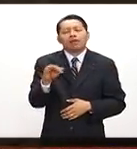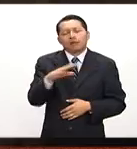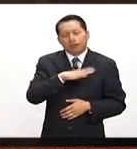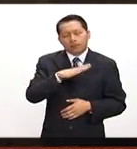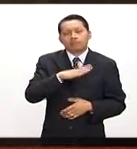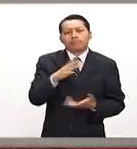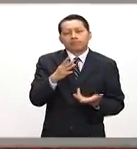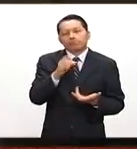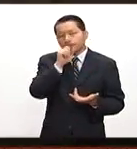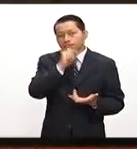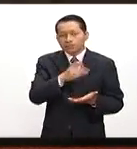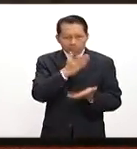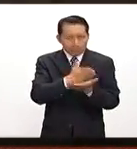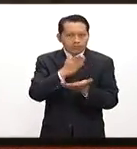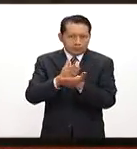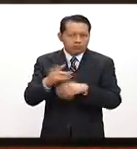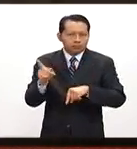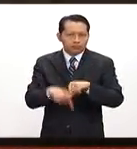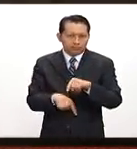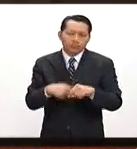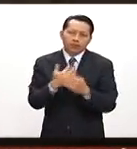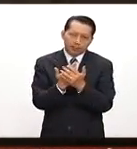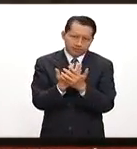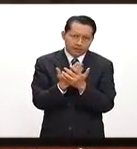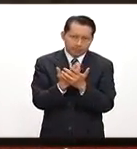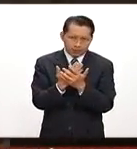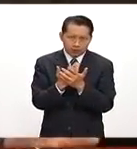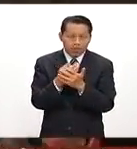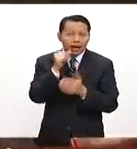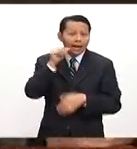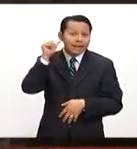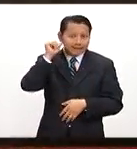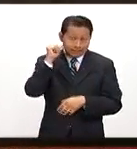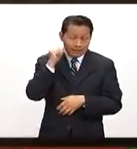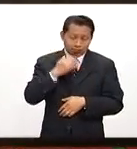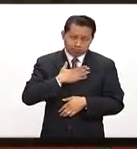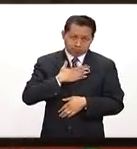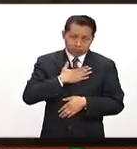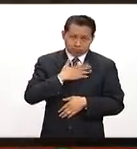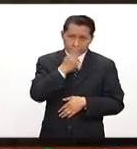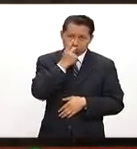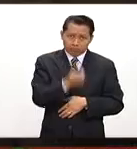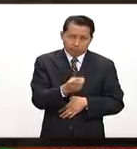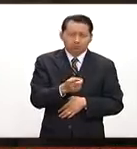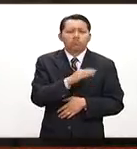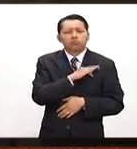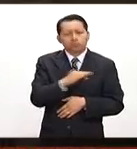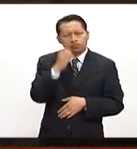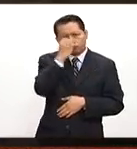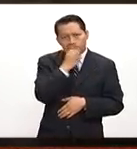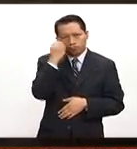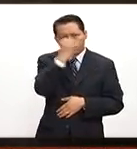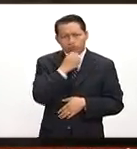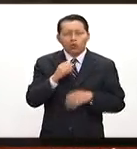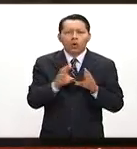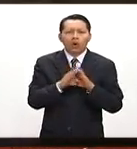ellos levantar el paro. Esperaremos que esto suceda y si sí, como lo dije ayer, pues valorar entonces el